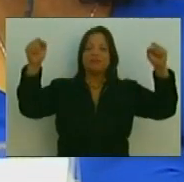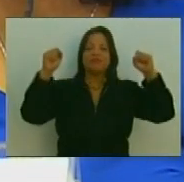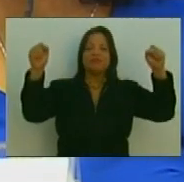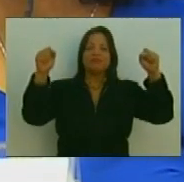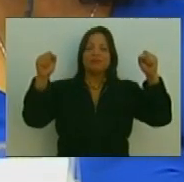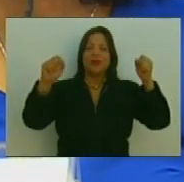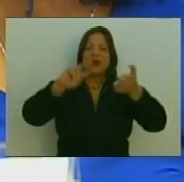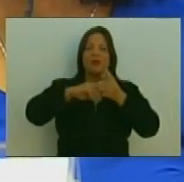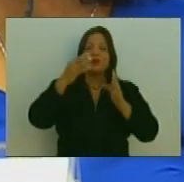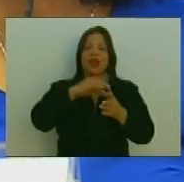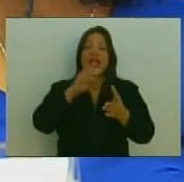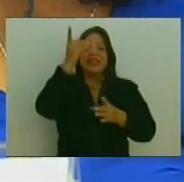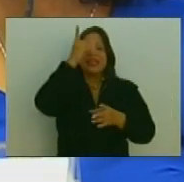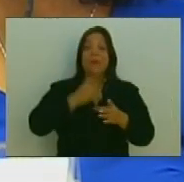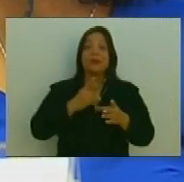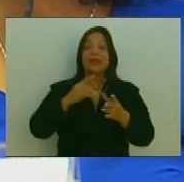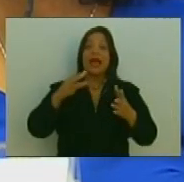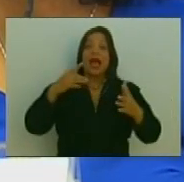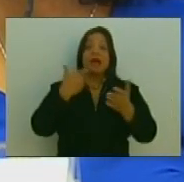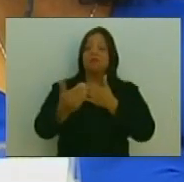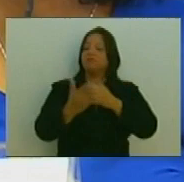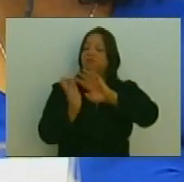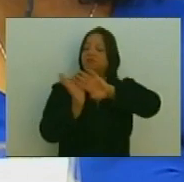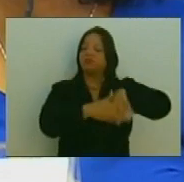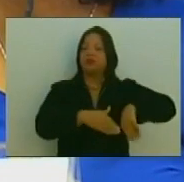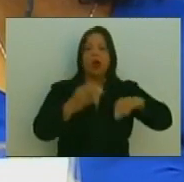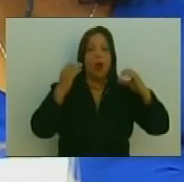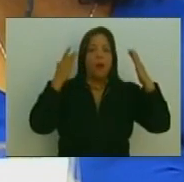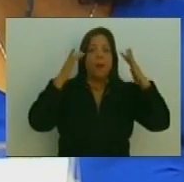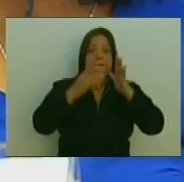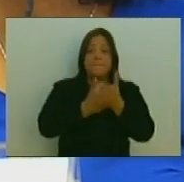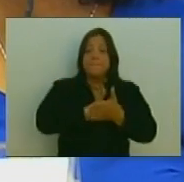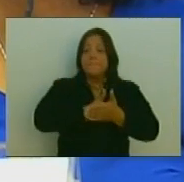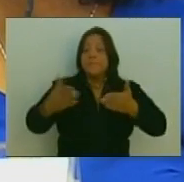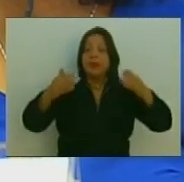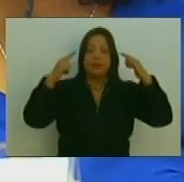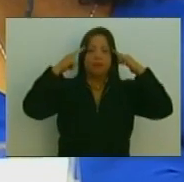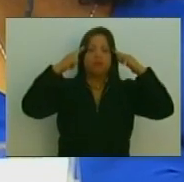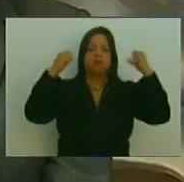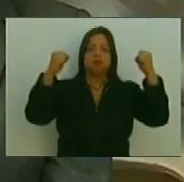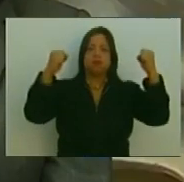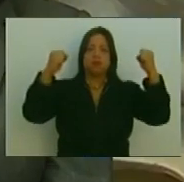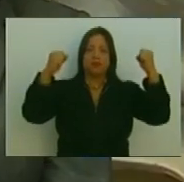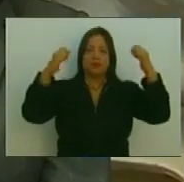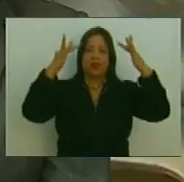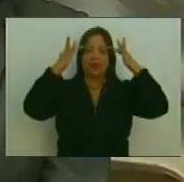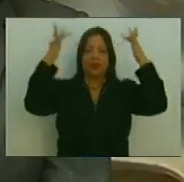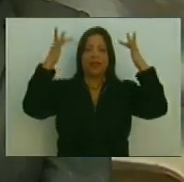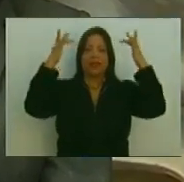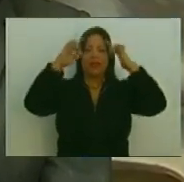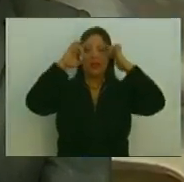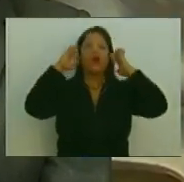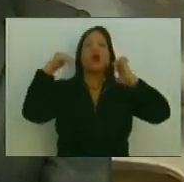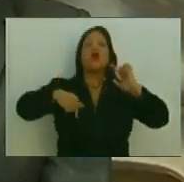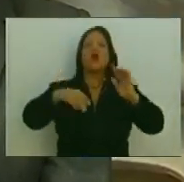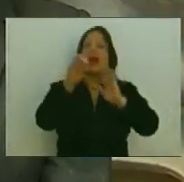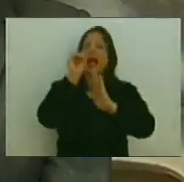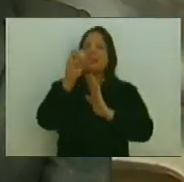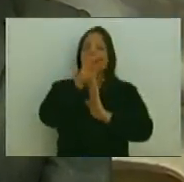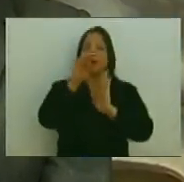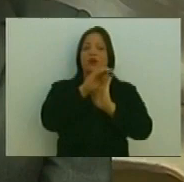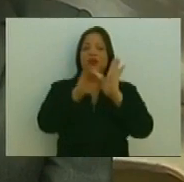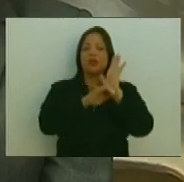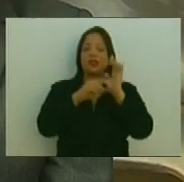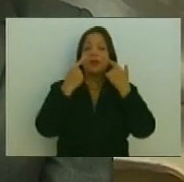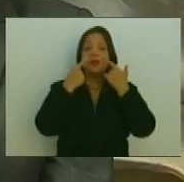una incapacidad, pero muchas capacidades, miles de capacidades. Eso es lo que representa. Y hoy en la Asamblea Constituyente, donde estamos